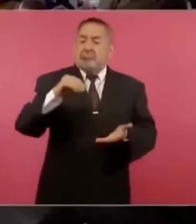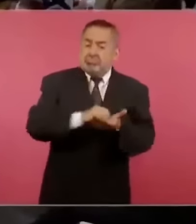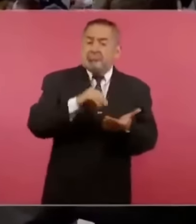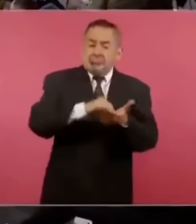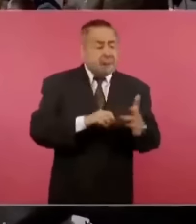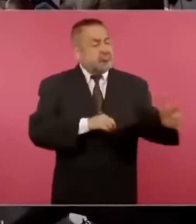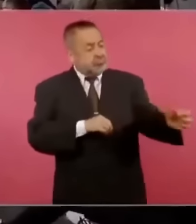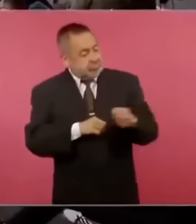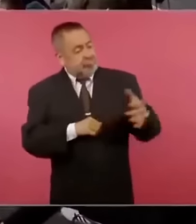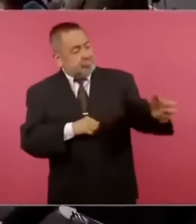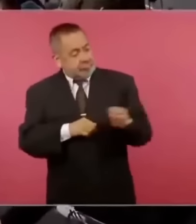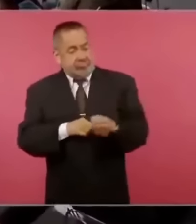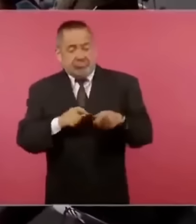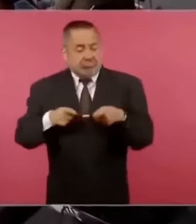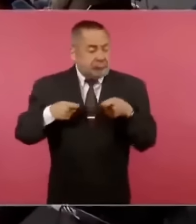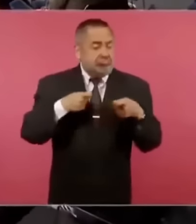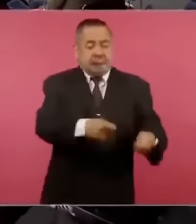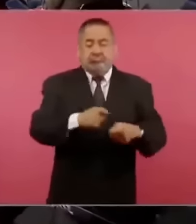esto,